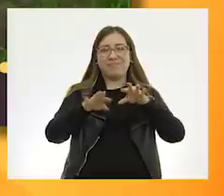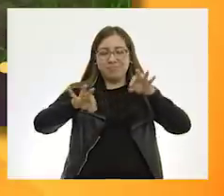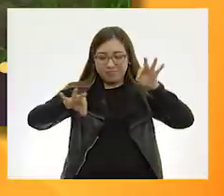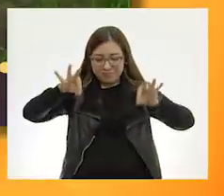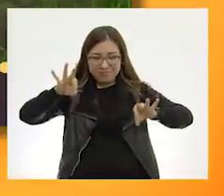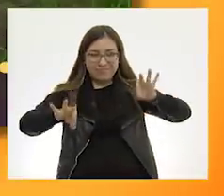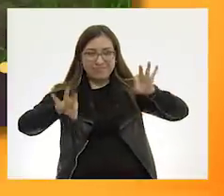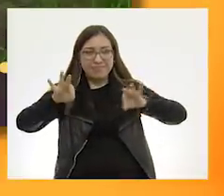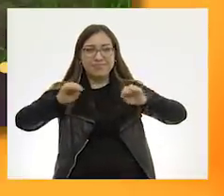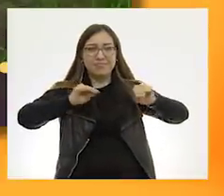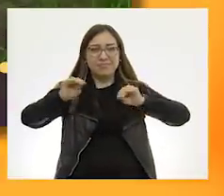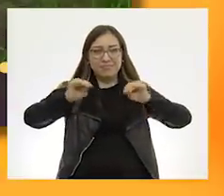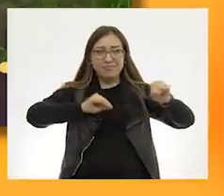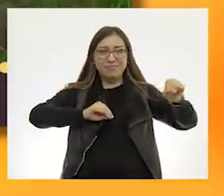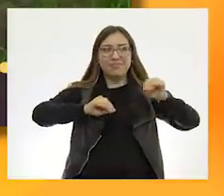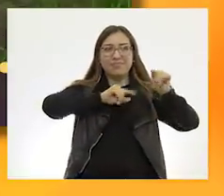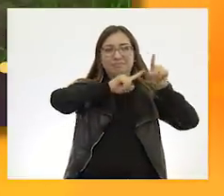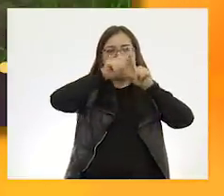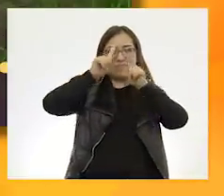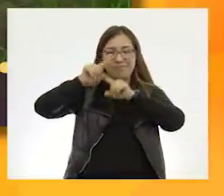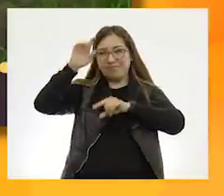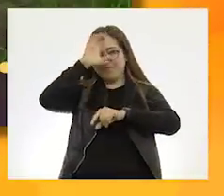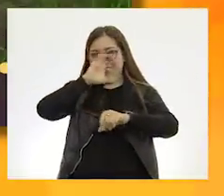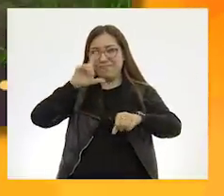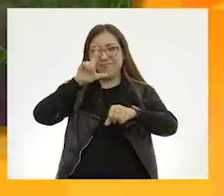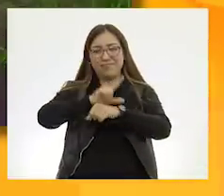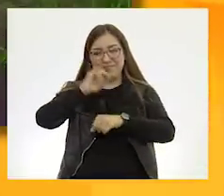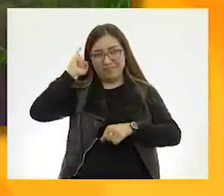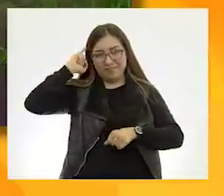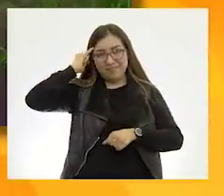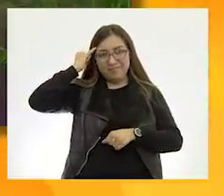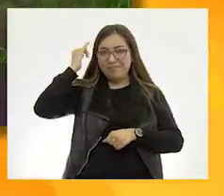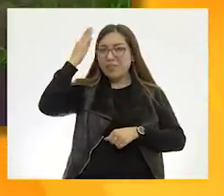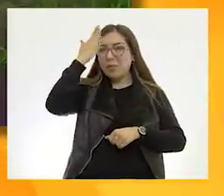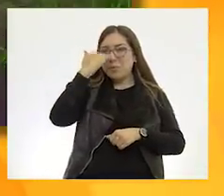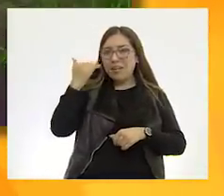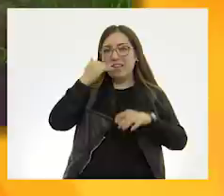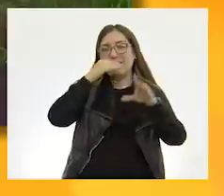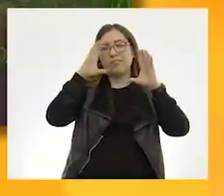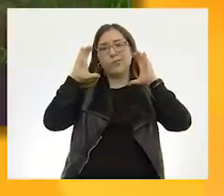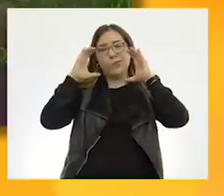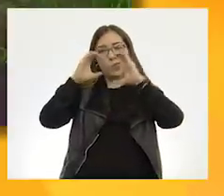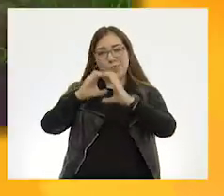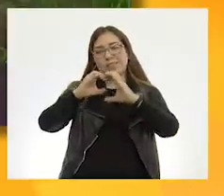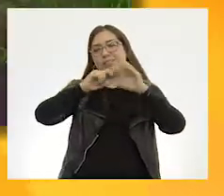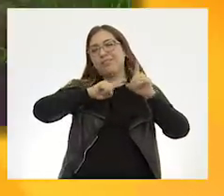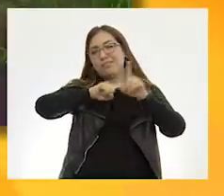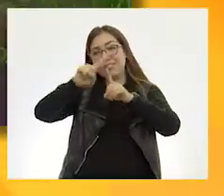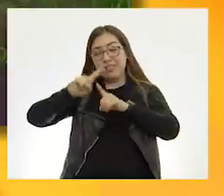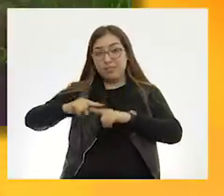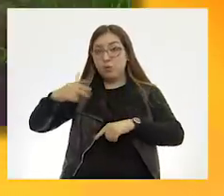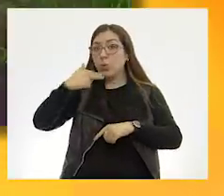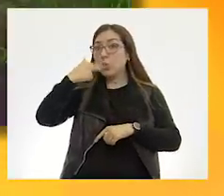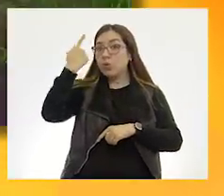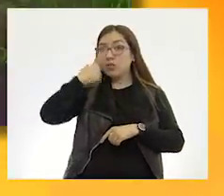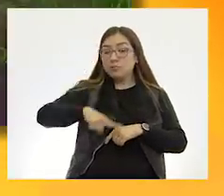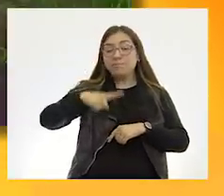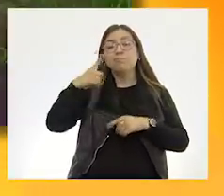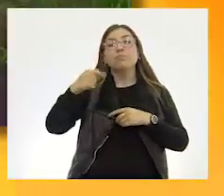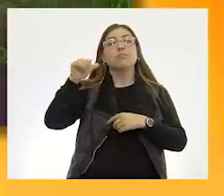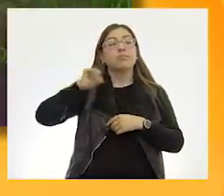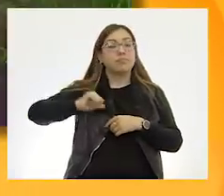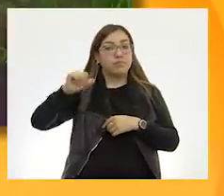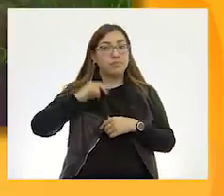figuras toltecas, zapotecas o mayas, que eran utilizadas para contar cuentos e historias en ceremonias